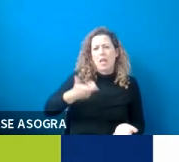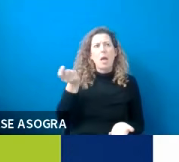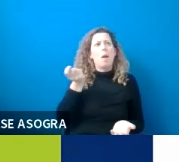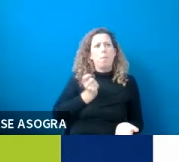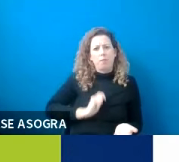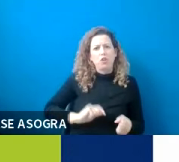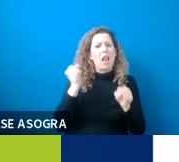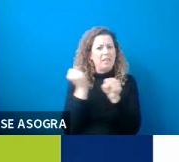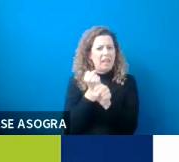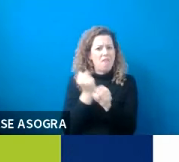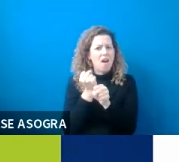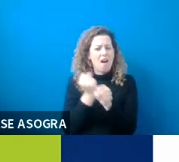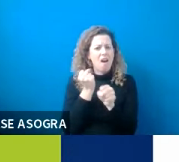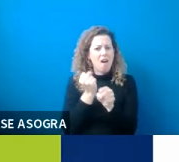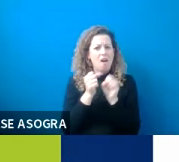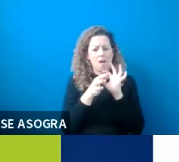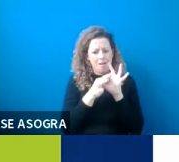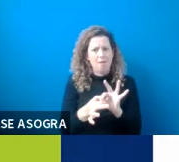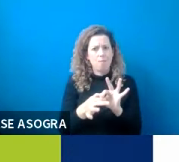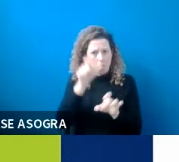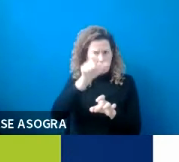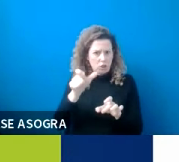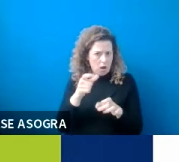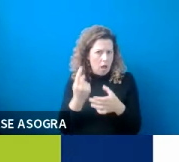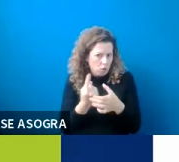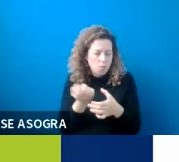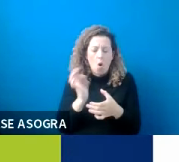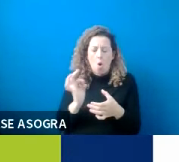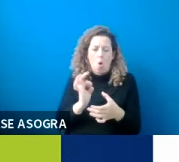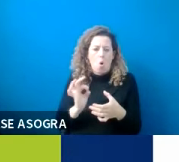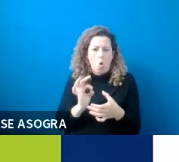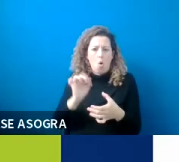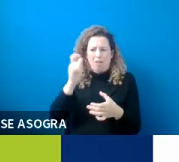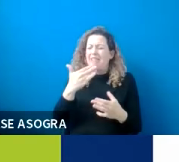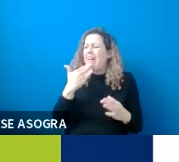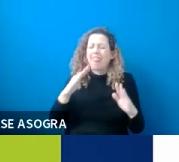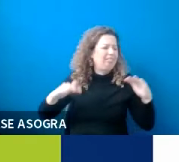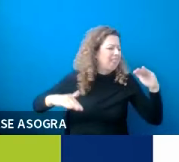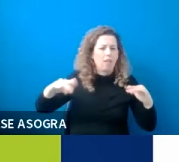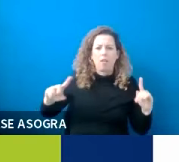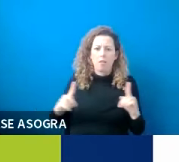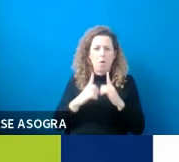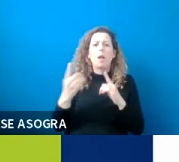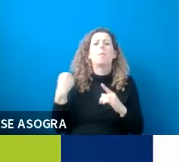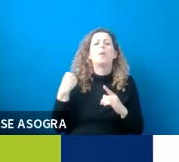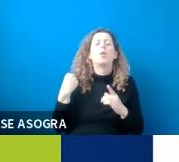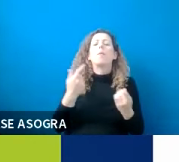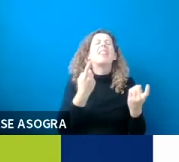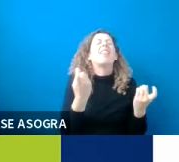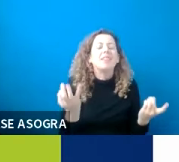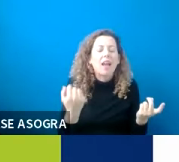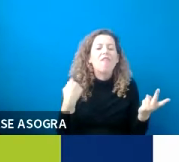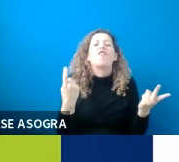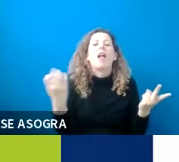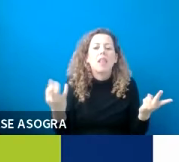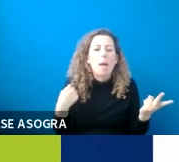trabajamos de cara a las personas con autismo y a las personas en la edad que estén, es importante que nos pregunten qué necesitan y qué falta,